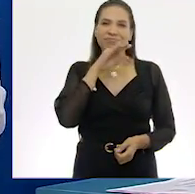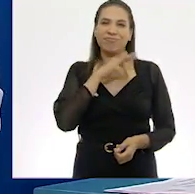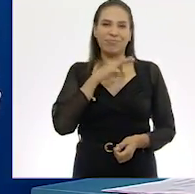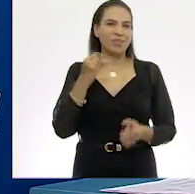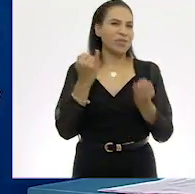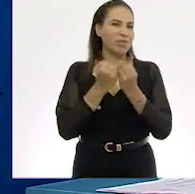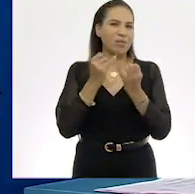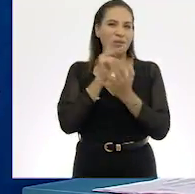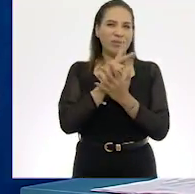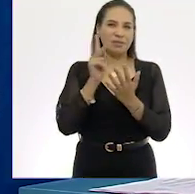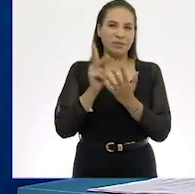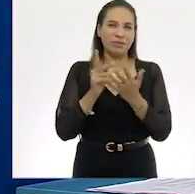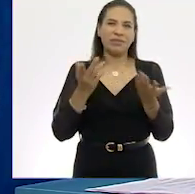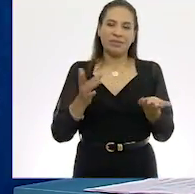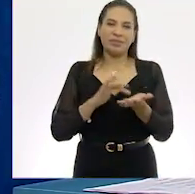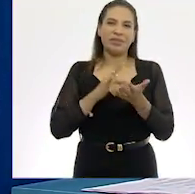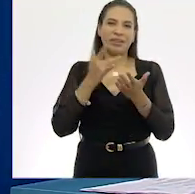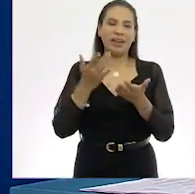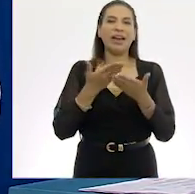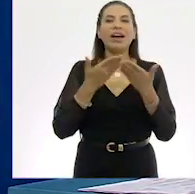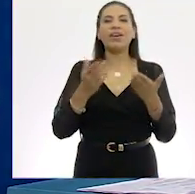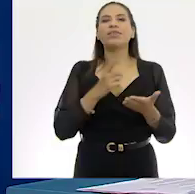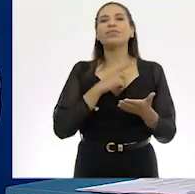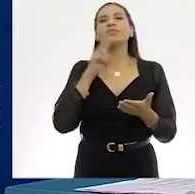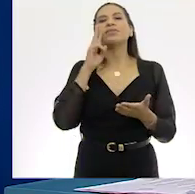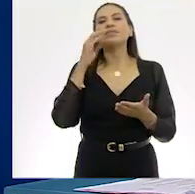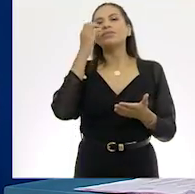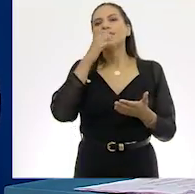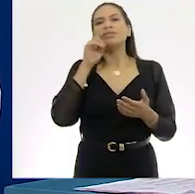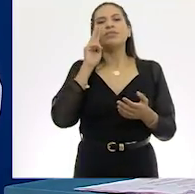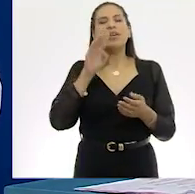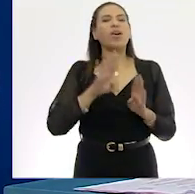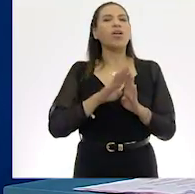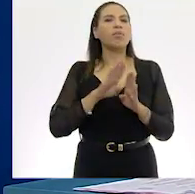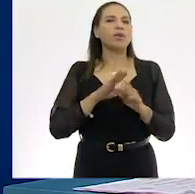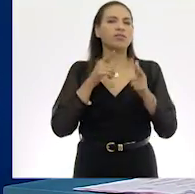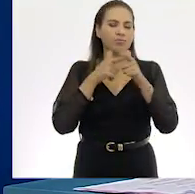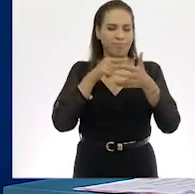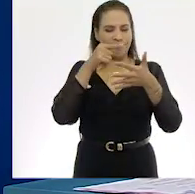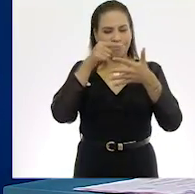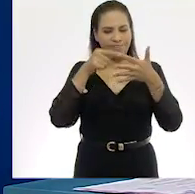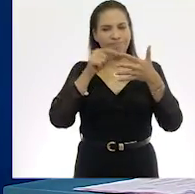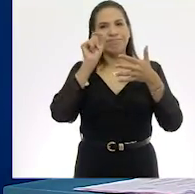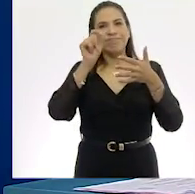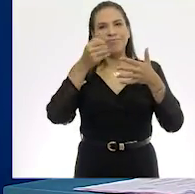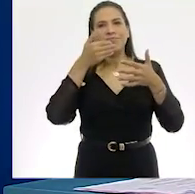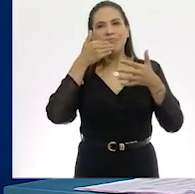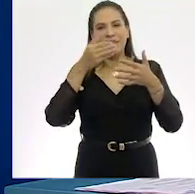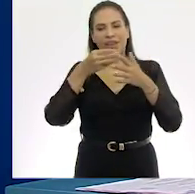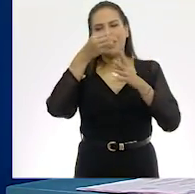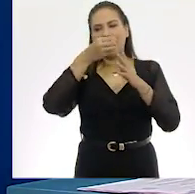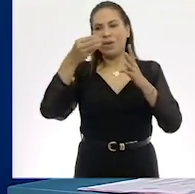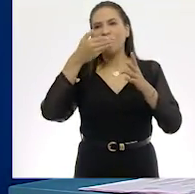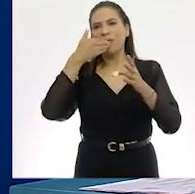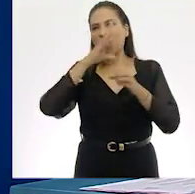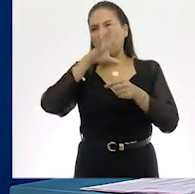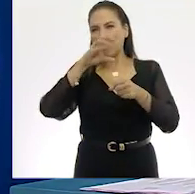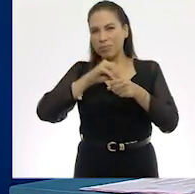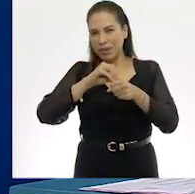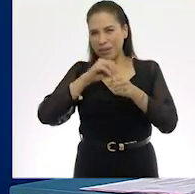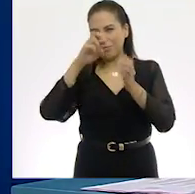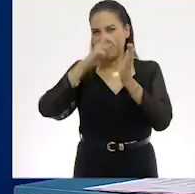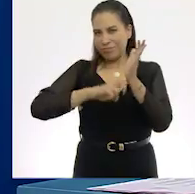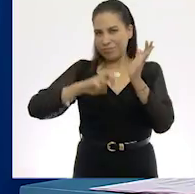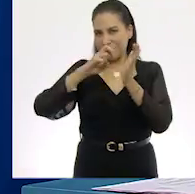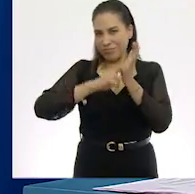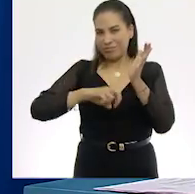exactamente igual. Ahora solo queda revisar el escrito, checar la ortografía, hacer los ajustes necesarios y